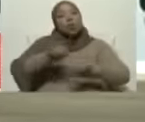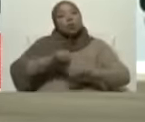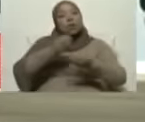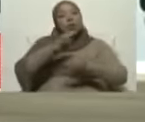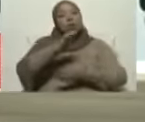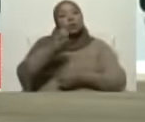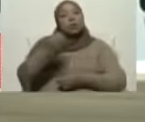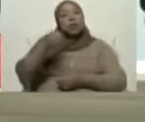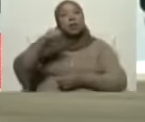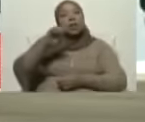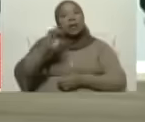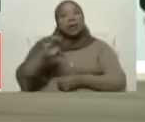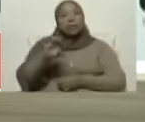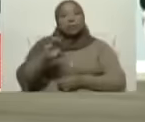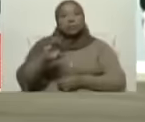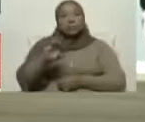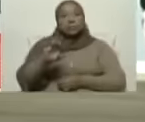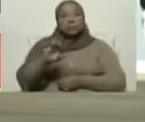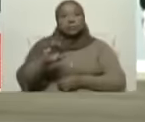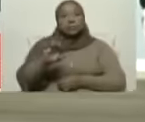Nacional Electoral